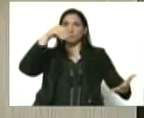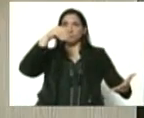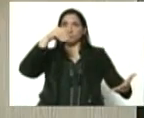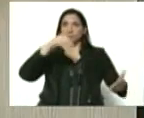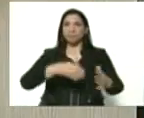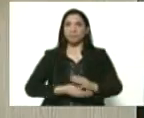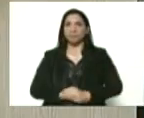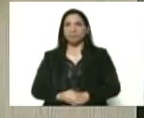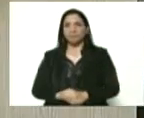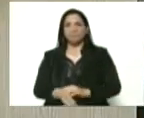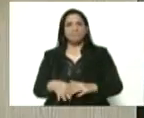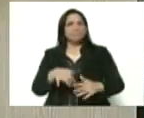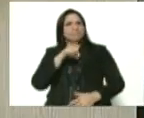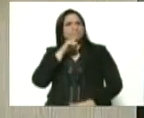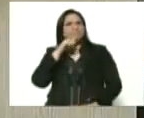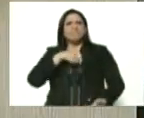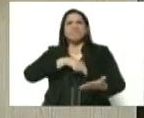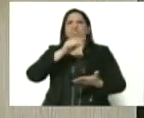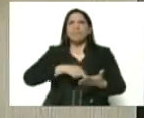¿Y quiénes lo firman?